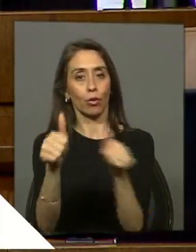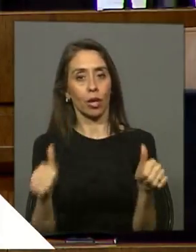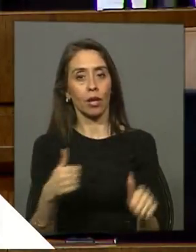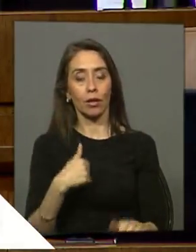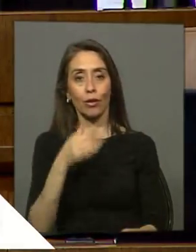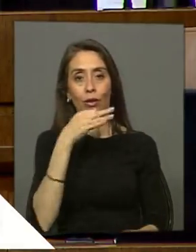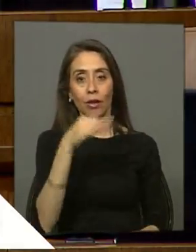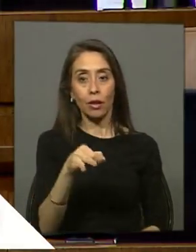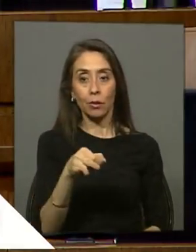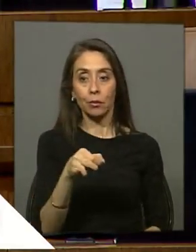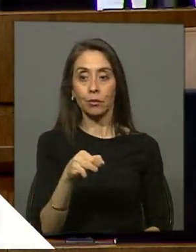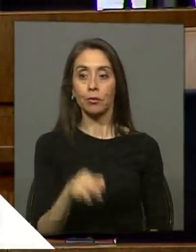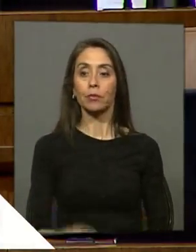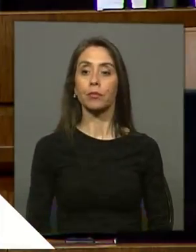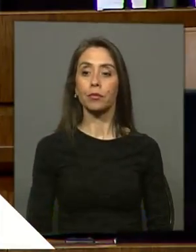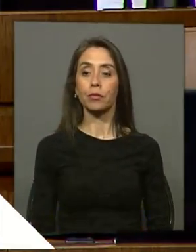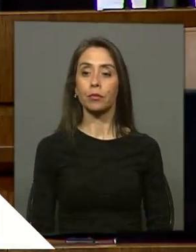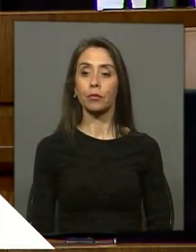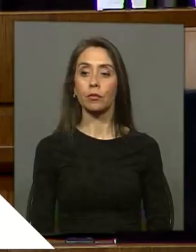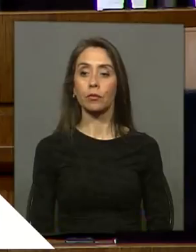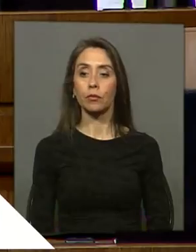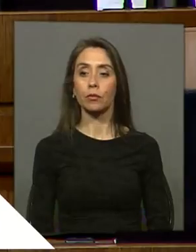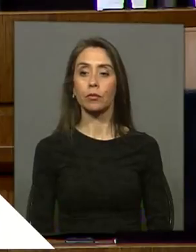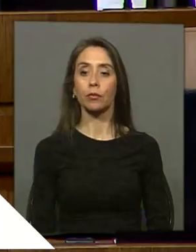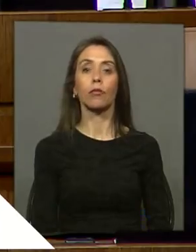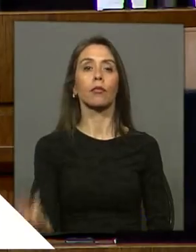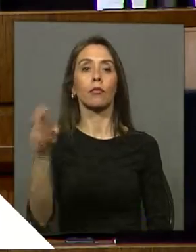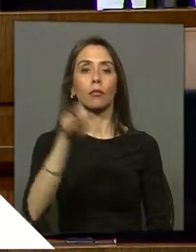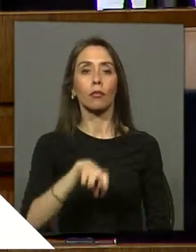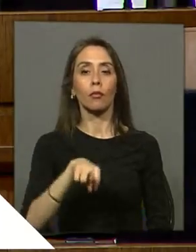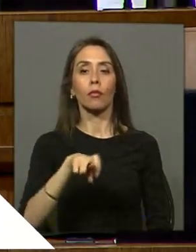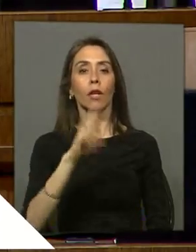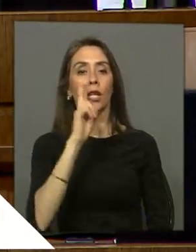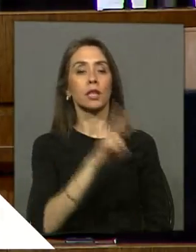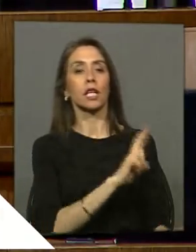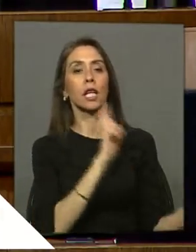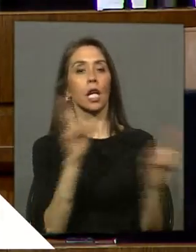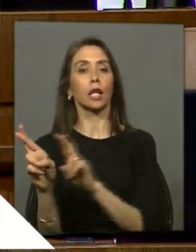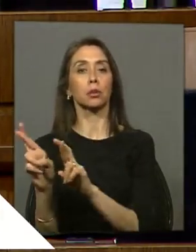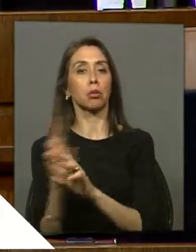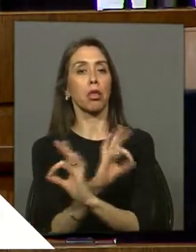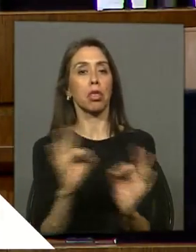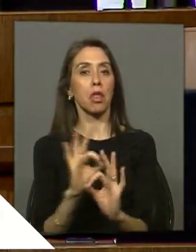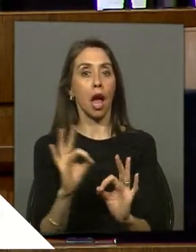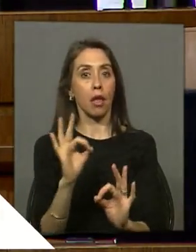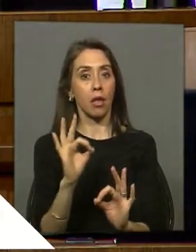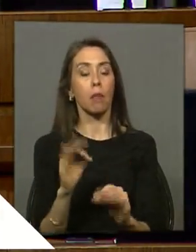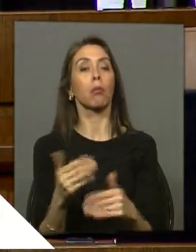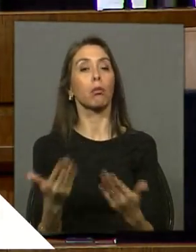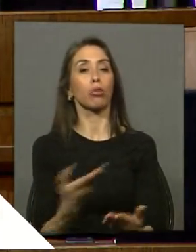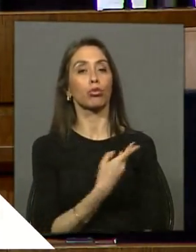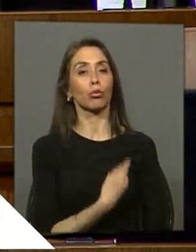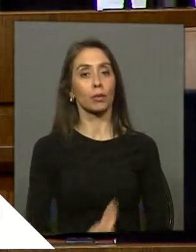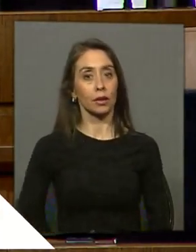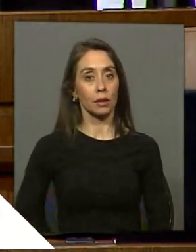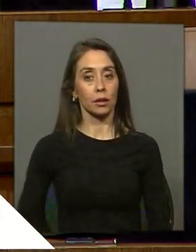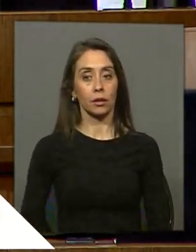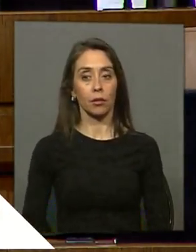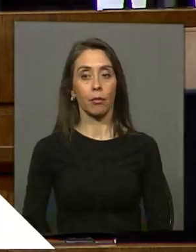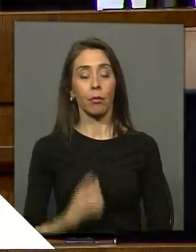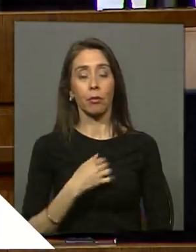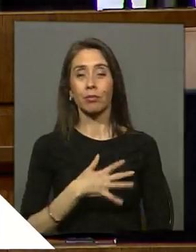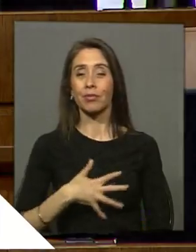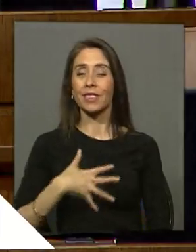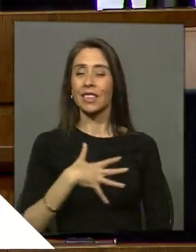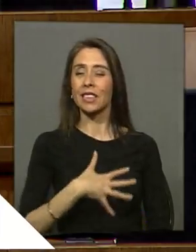señalando y incluso repito sin tener respuesta por esa razón presidente yo siento